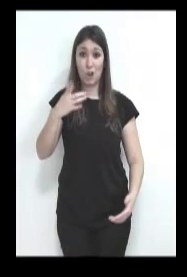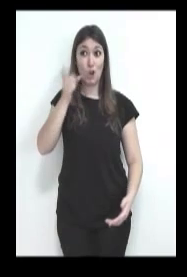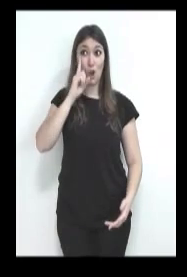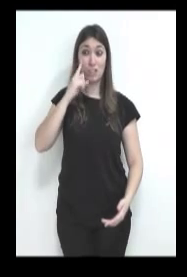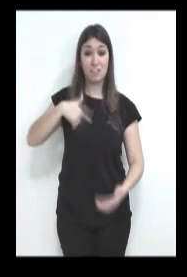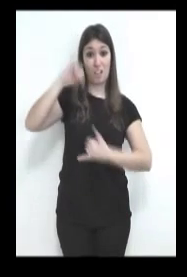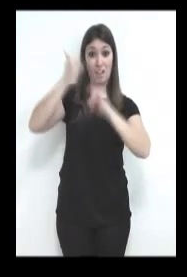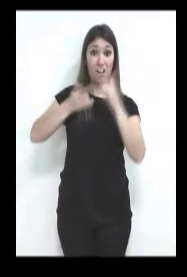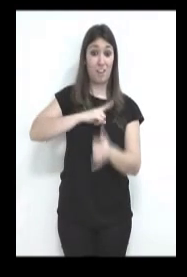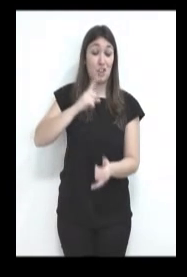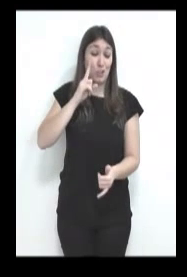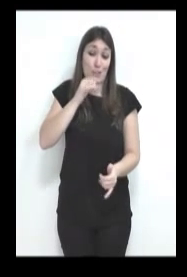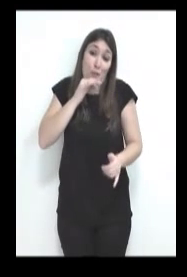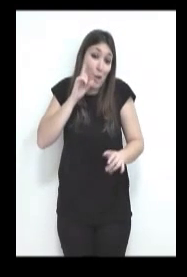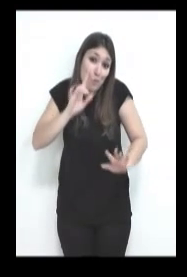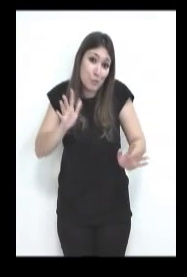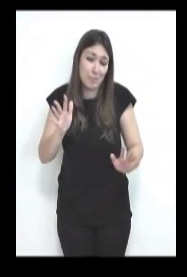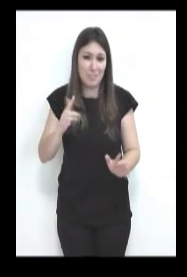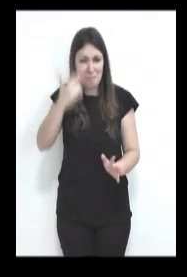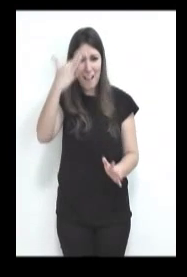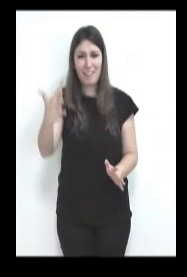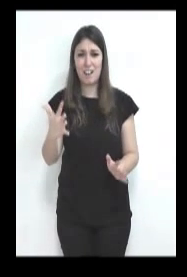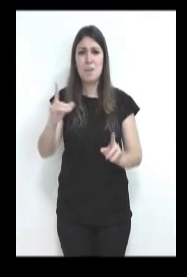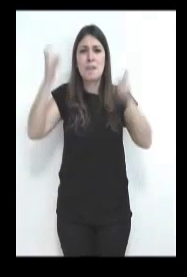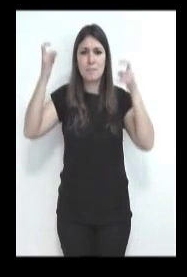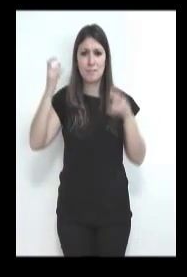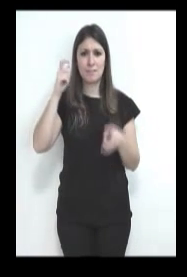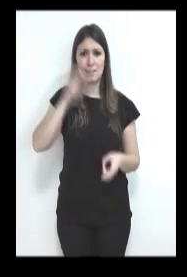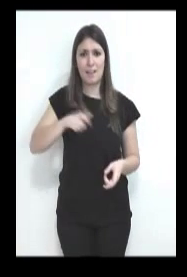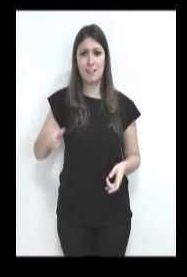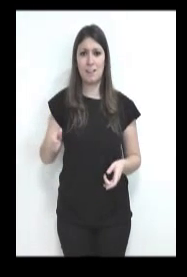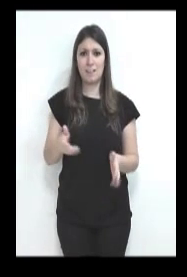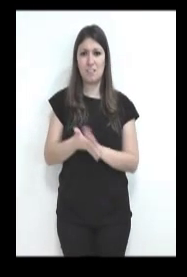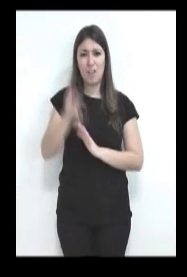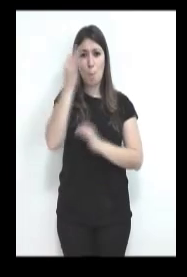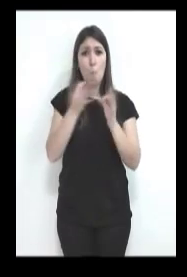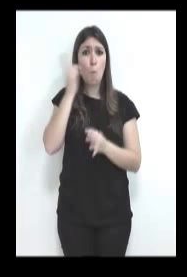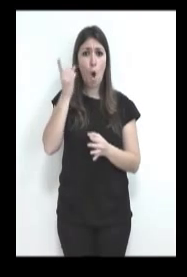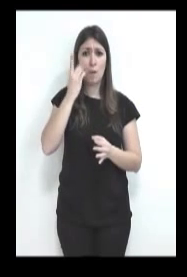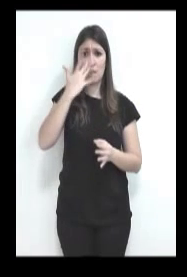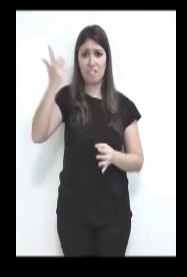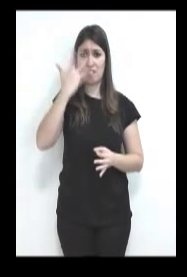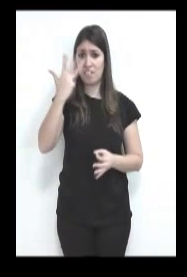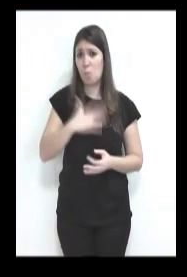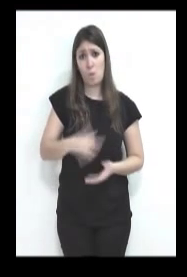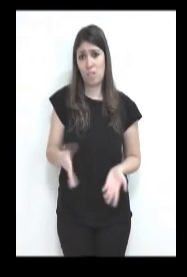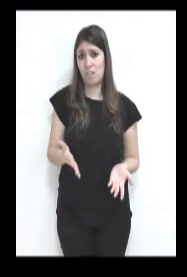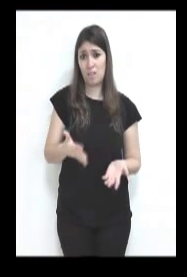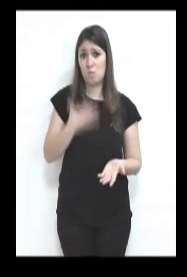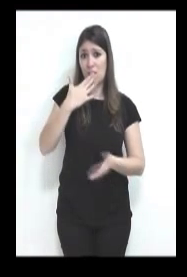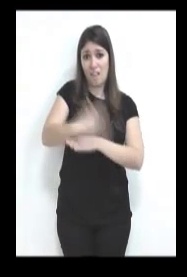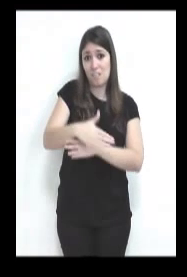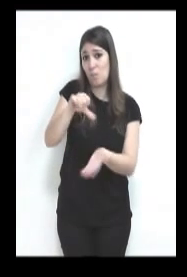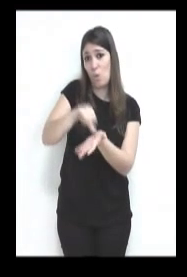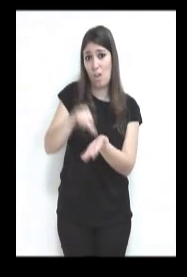lo somos, fíjate qué capacidad de captura de dato movilizada, ¿no?, en la calle, en la ciudad.